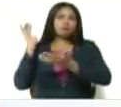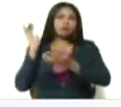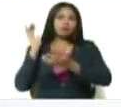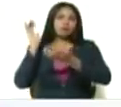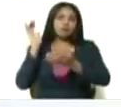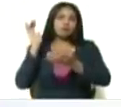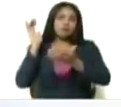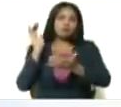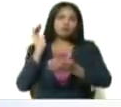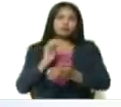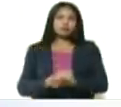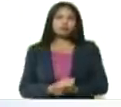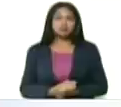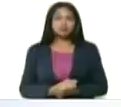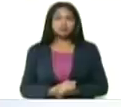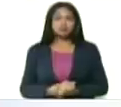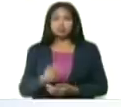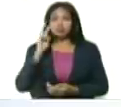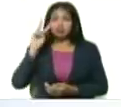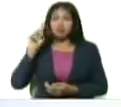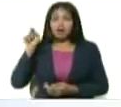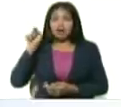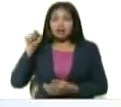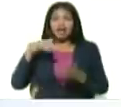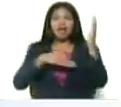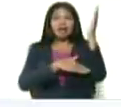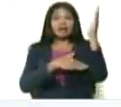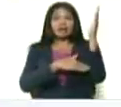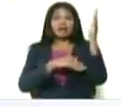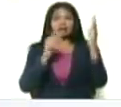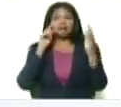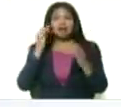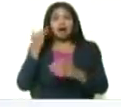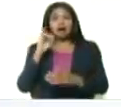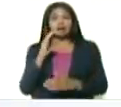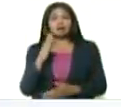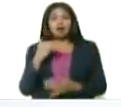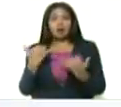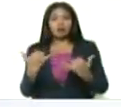del Nazareno, que todavía está allí, en la iglesia de Santa Teresa,